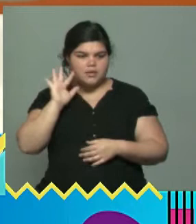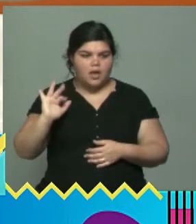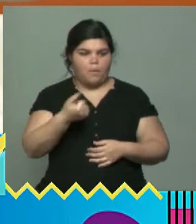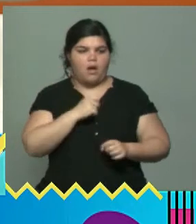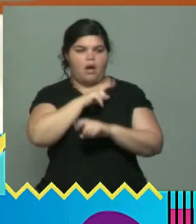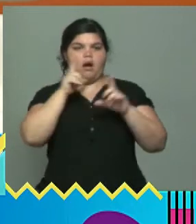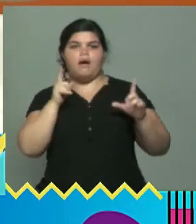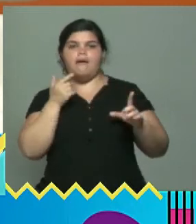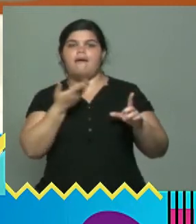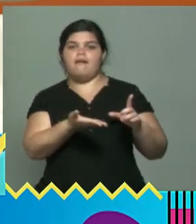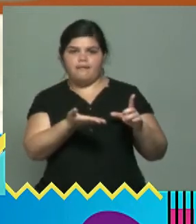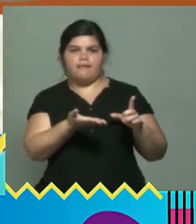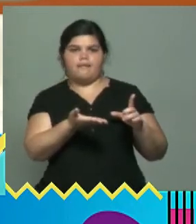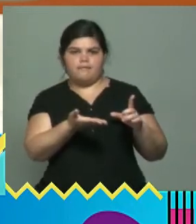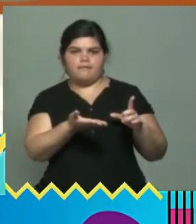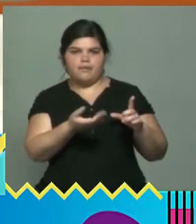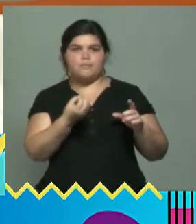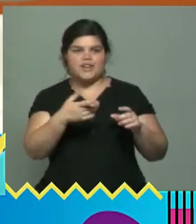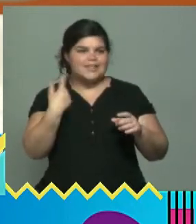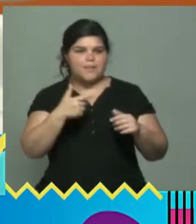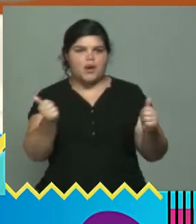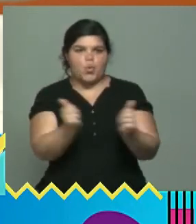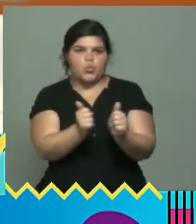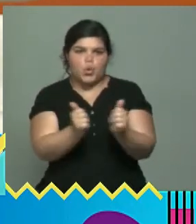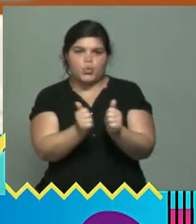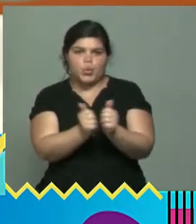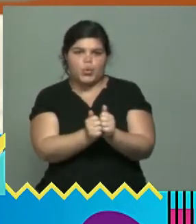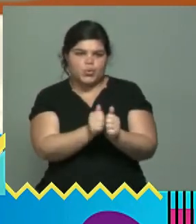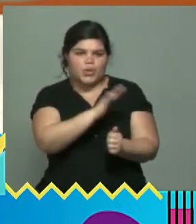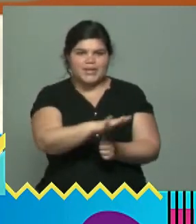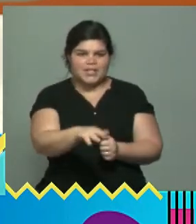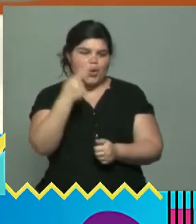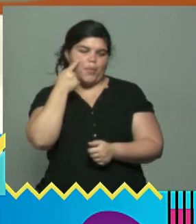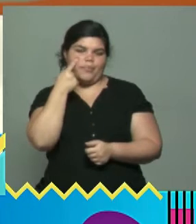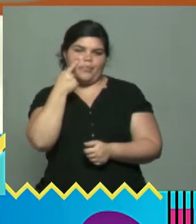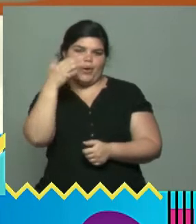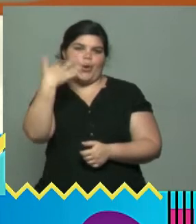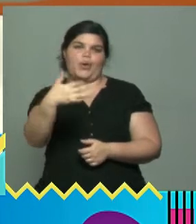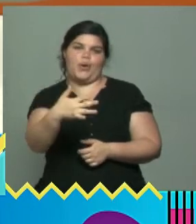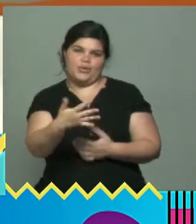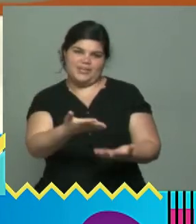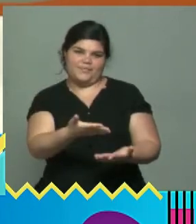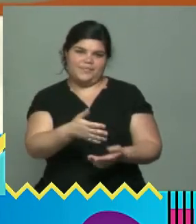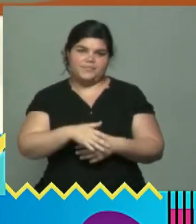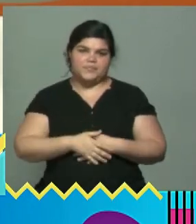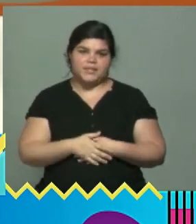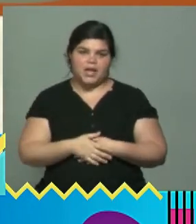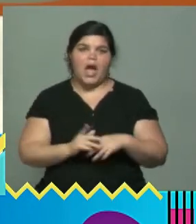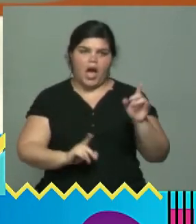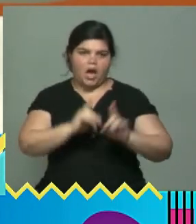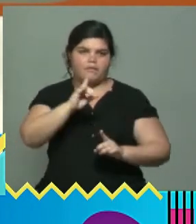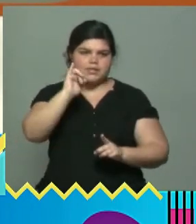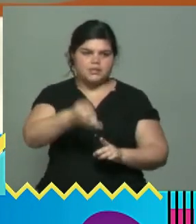alarman ante estas cuestiones porque son las que pasan más tiempo con las criaturas y son las que mejor los conocen. Muchas veces sí se dan casos